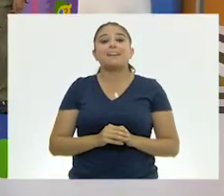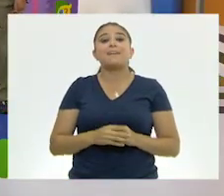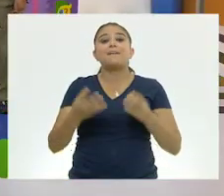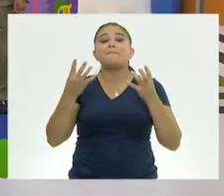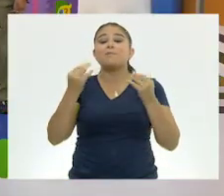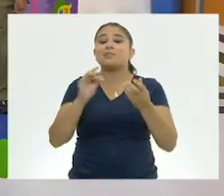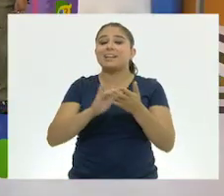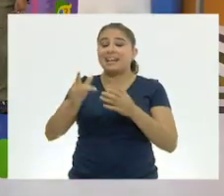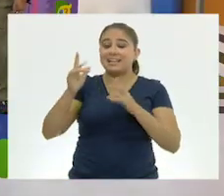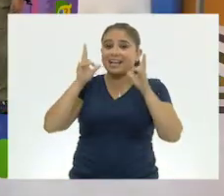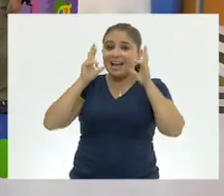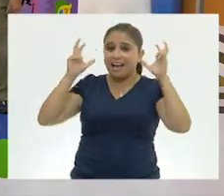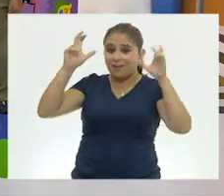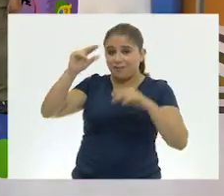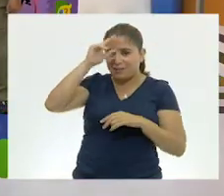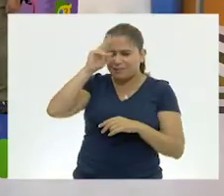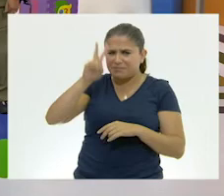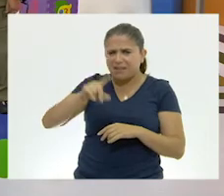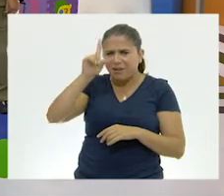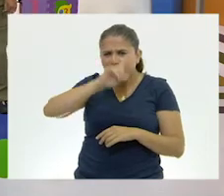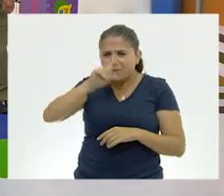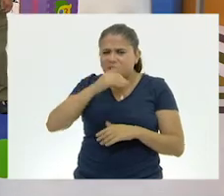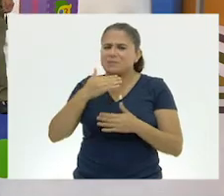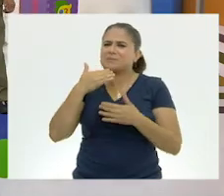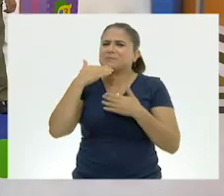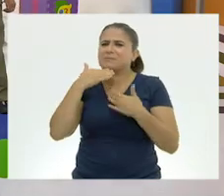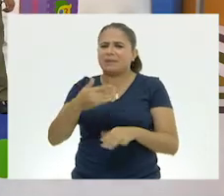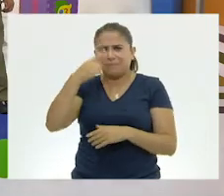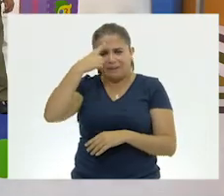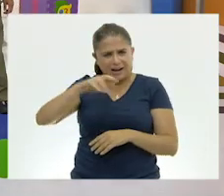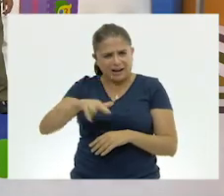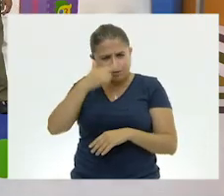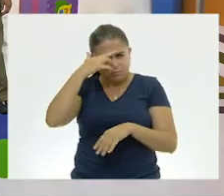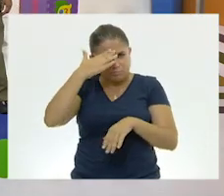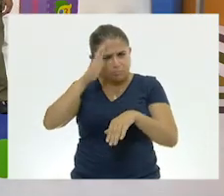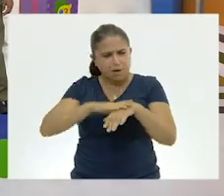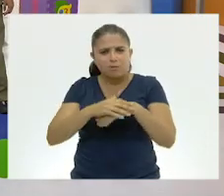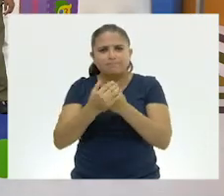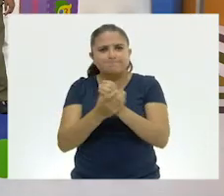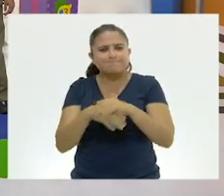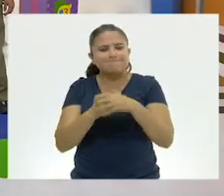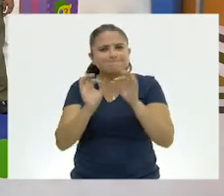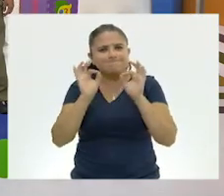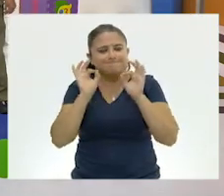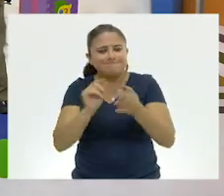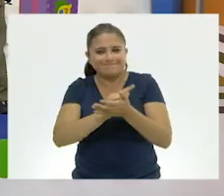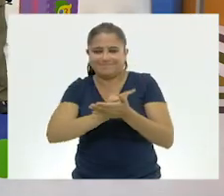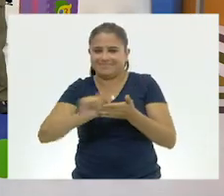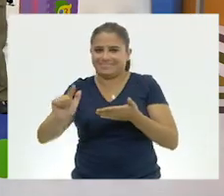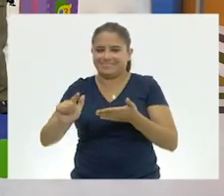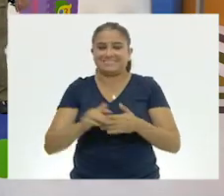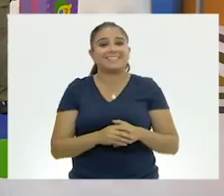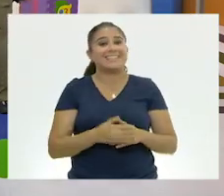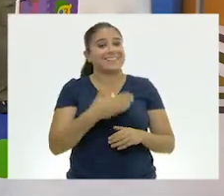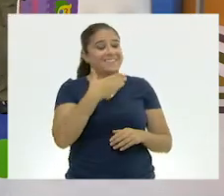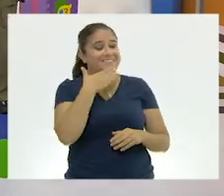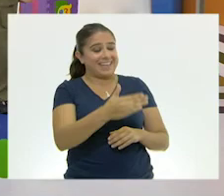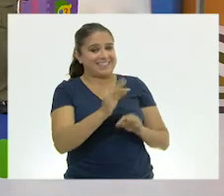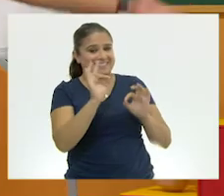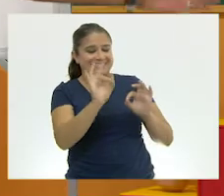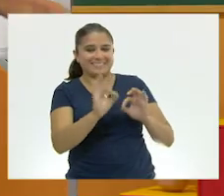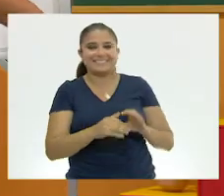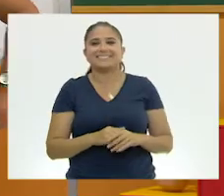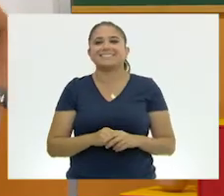Muchas gracias, Ojo Listo. Qué buenos consejos nos da siempre para recordar cómo debemos lavar nuestras manos y que estén bien limpias. Muy bien,